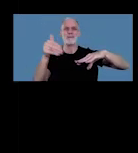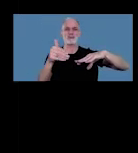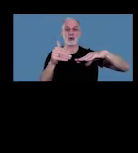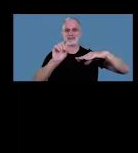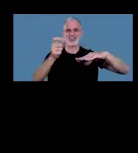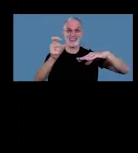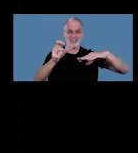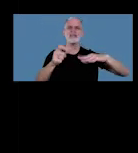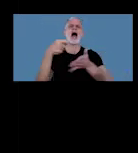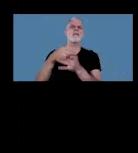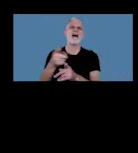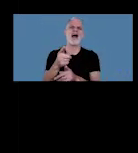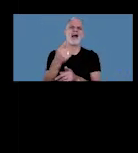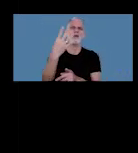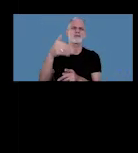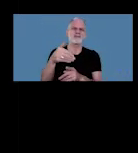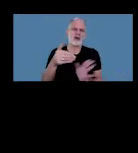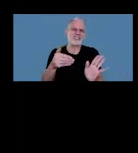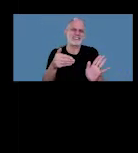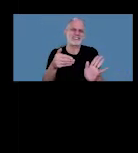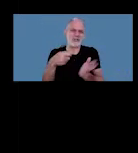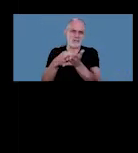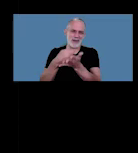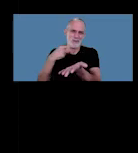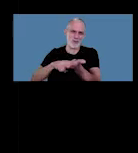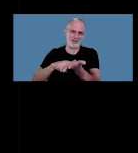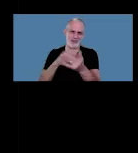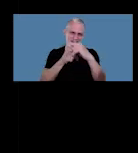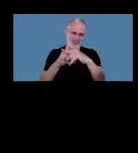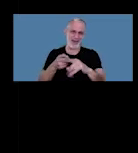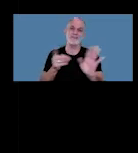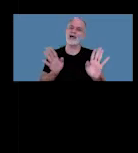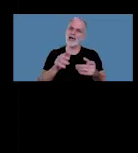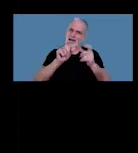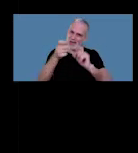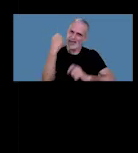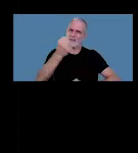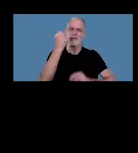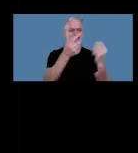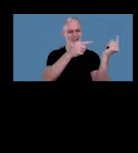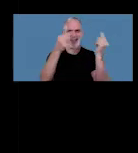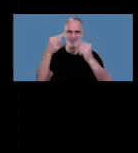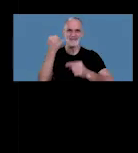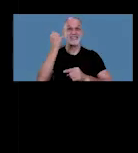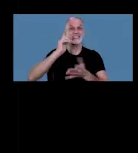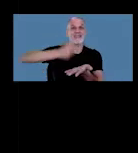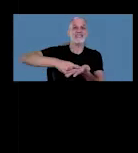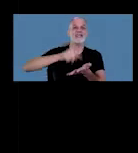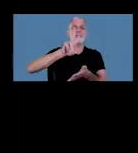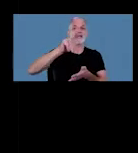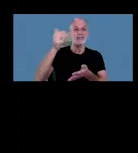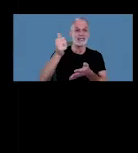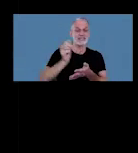56.410.705,41. Y es muy importante, sí, hacer esta distinción que ya la hizo el dictamen 36